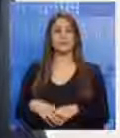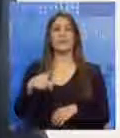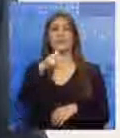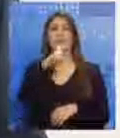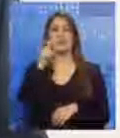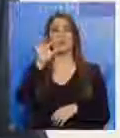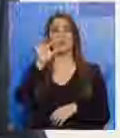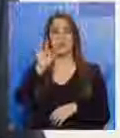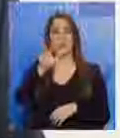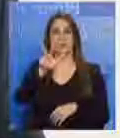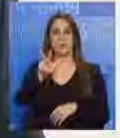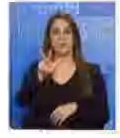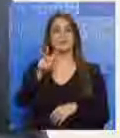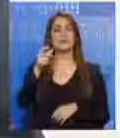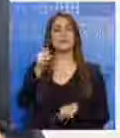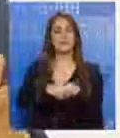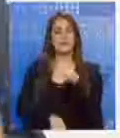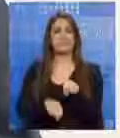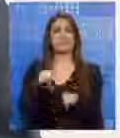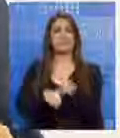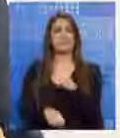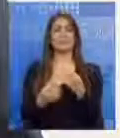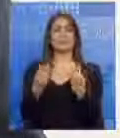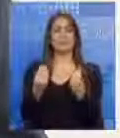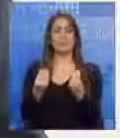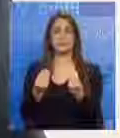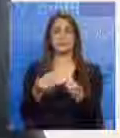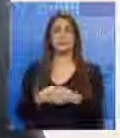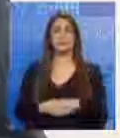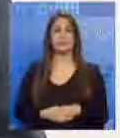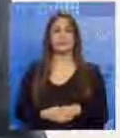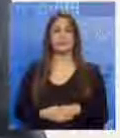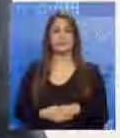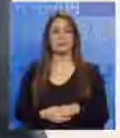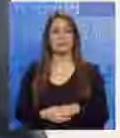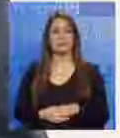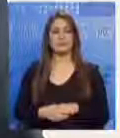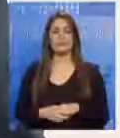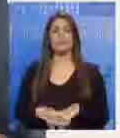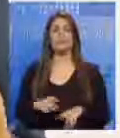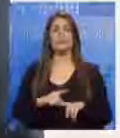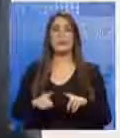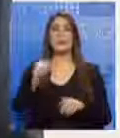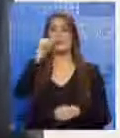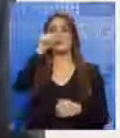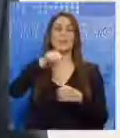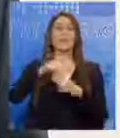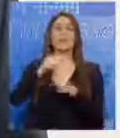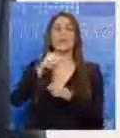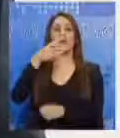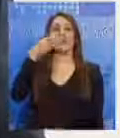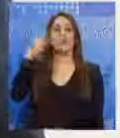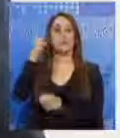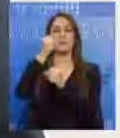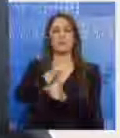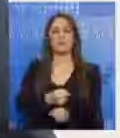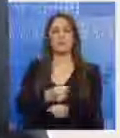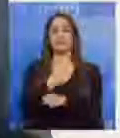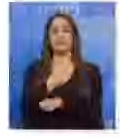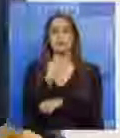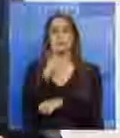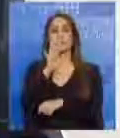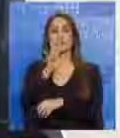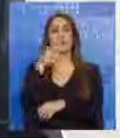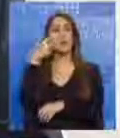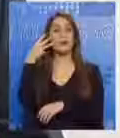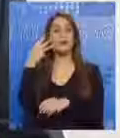de los 80. Y esto es una completa mentira. Ha llegado a remediar más de 193 fuentes de contaminación. Junto a los